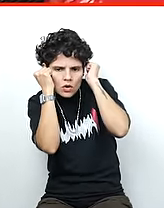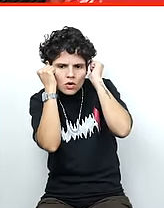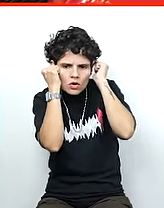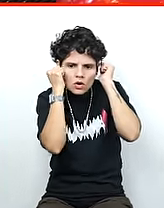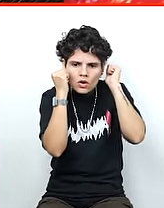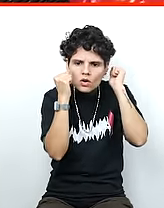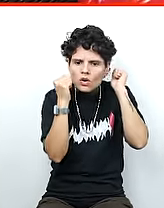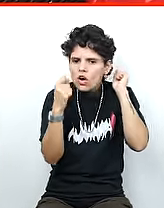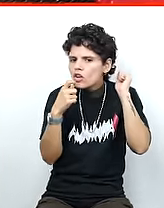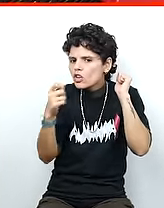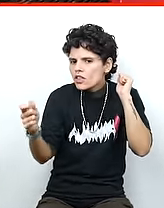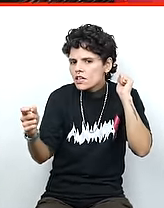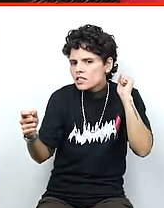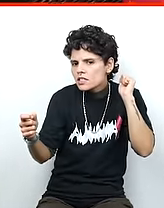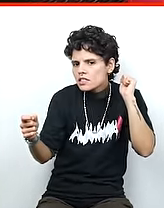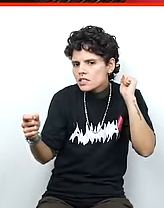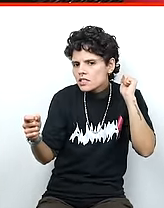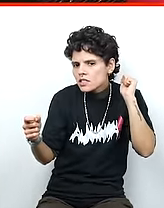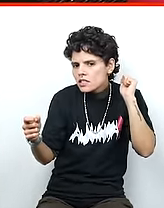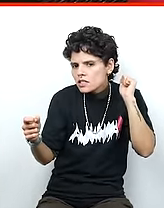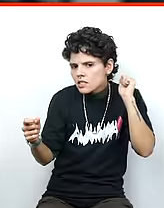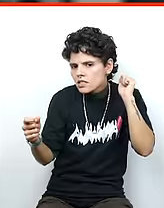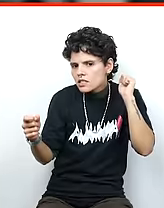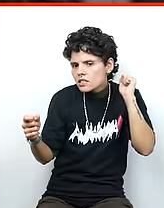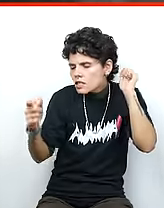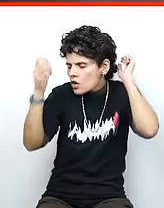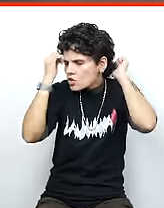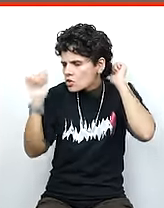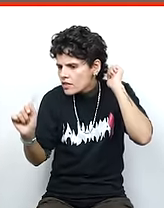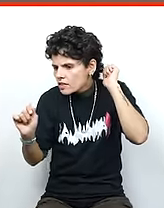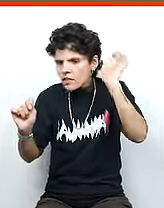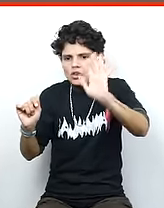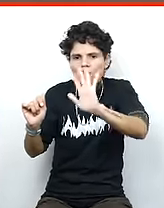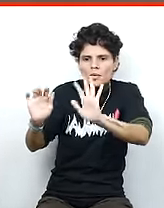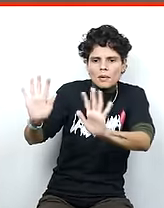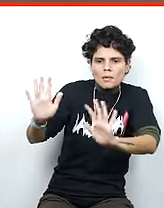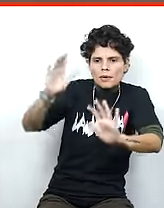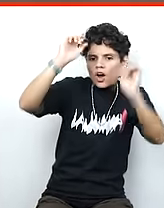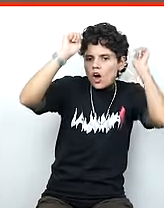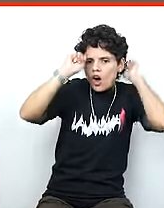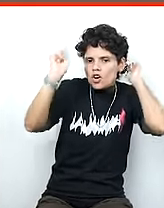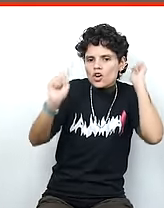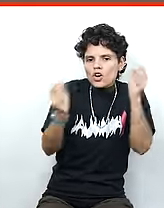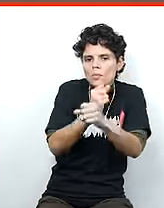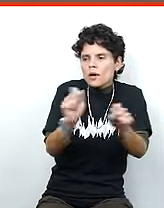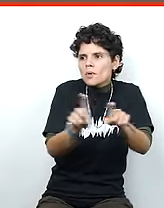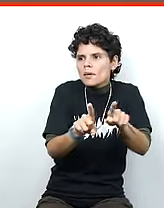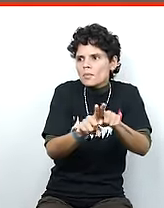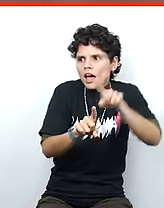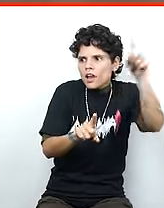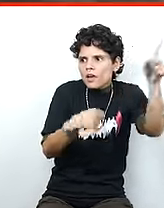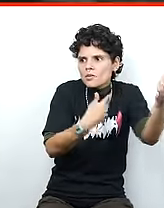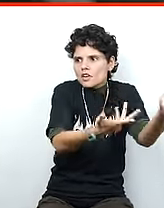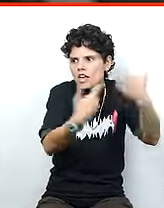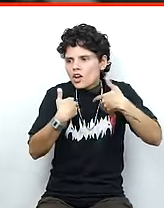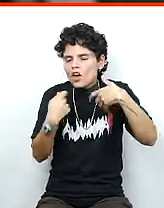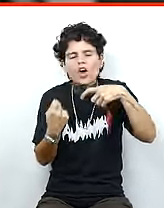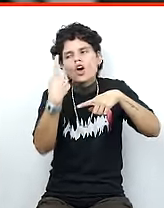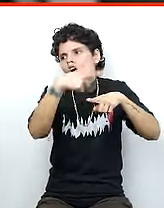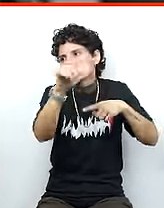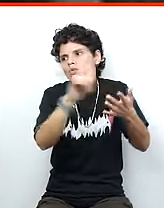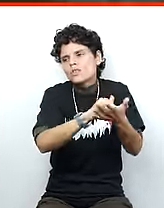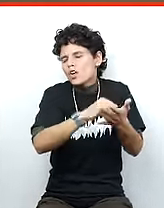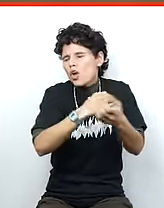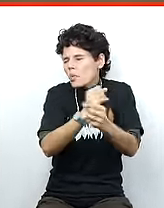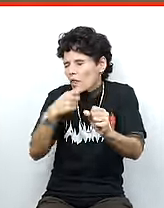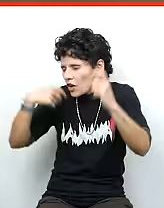ahí un loco me dice, hermano, regálame tu gorro, y yo se lo iba a regalar, pues yo me lo estoy sacando y le digo, oh, no puedo, hermano, porque es un gorro que me regaló mi hermano Cifrío, que es otro cantante que